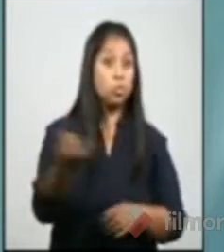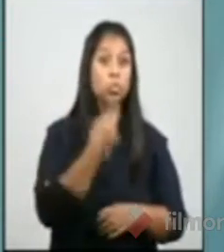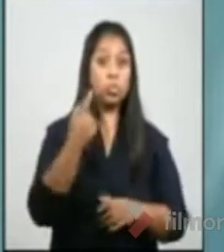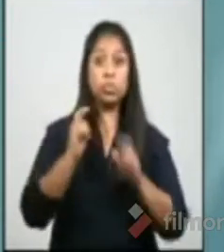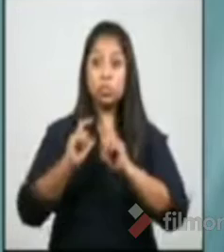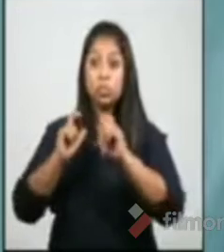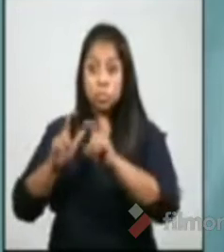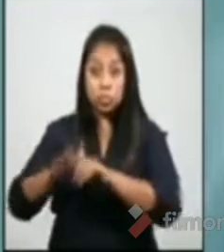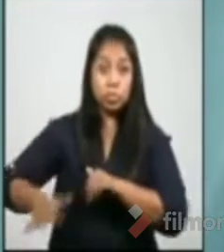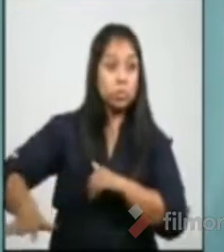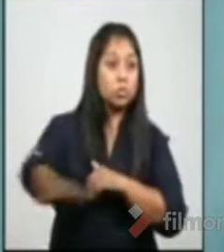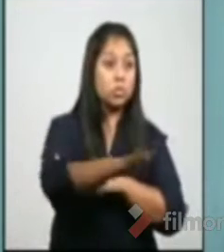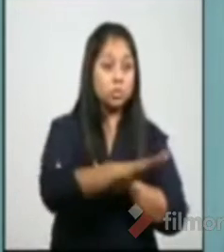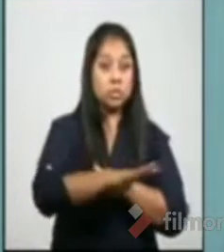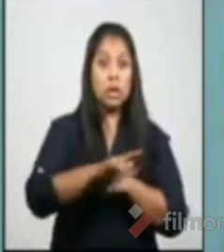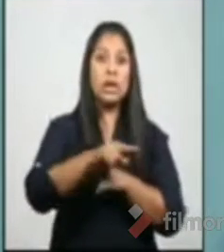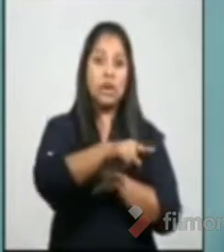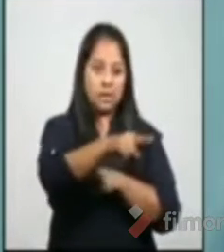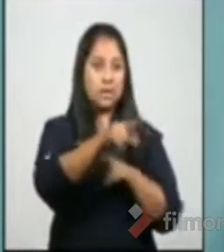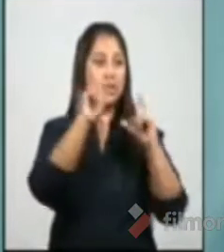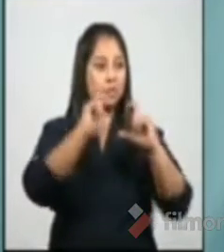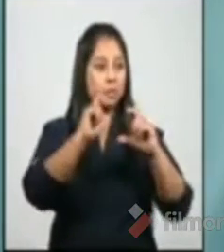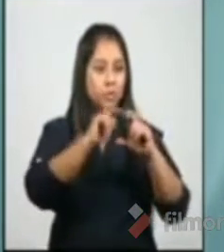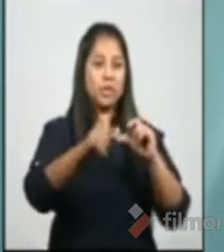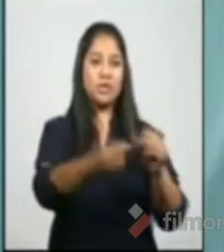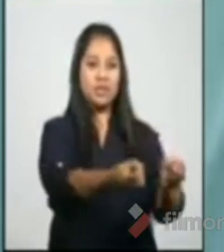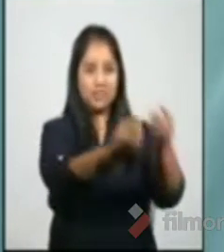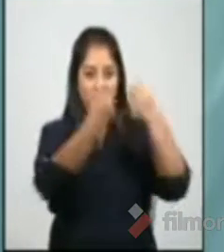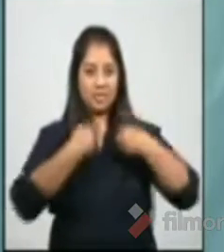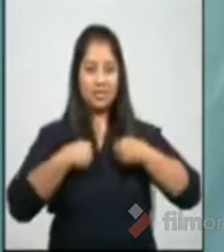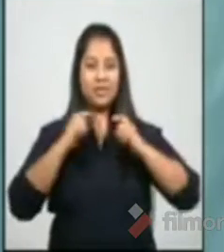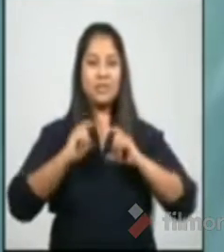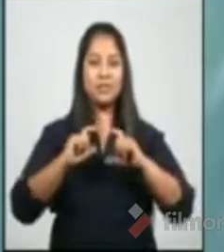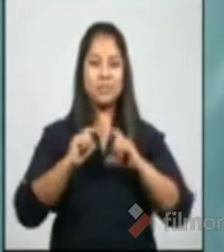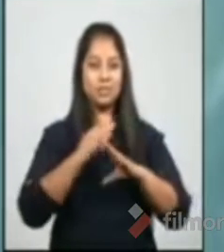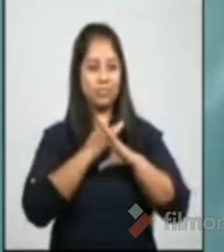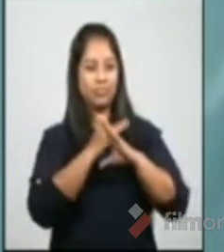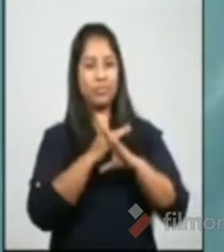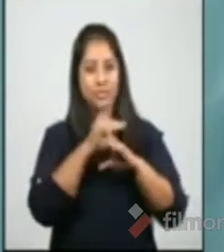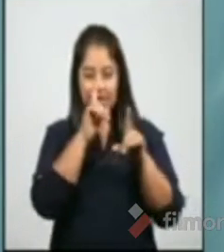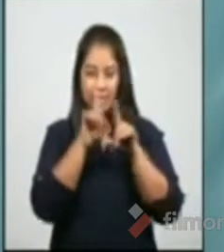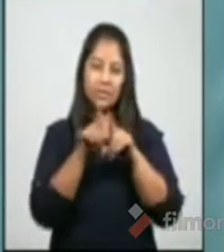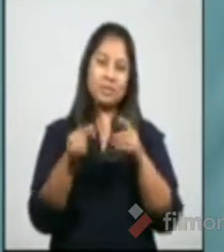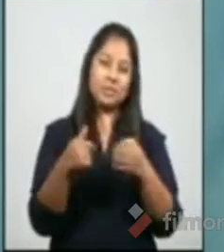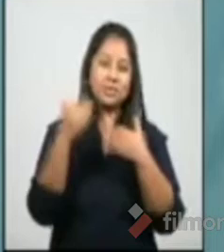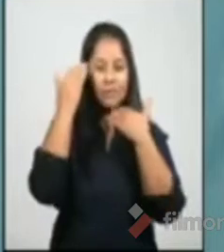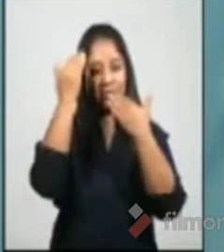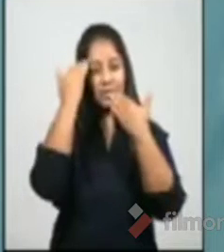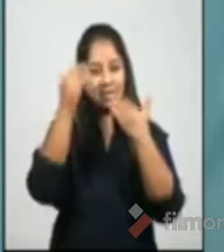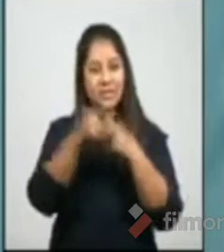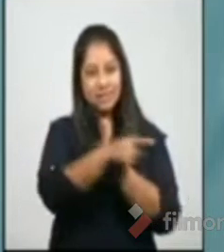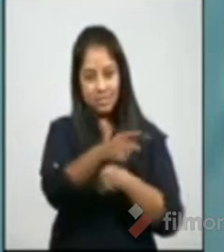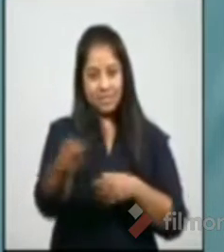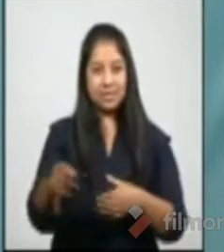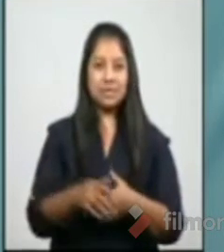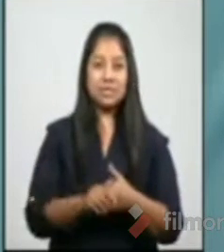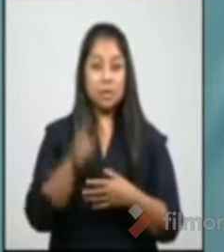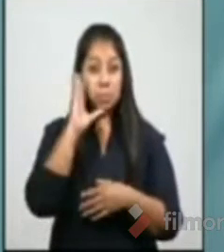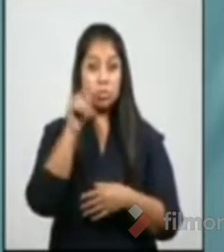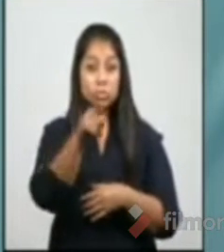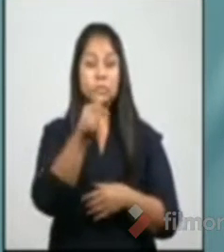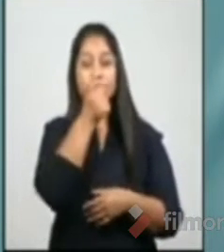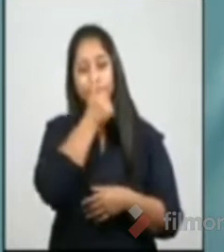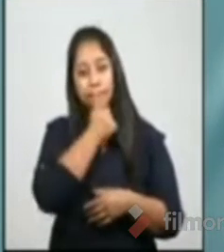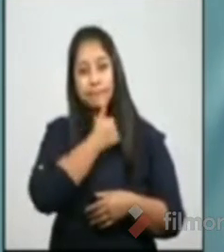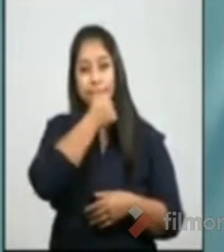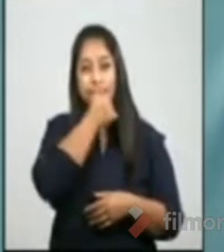a otros. Y si otros se cuidan, nos cuidan a nosotros. Así es que yo les quiero dar las gracias a ustedes por su paciencia,